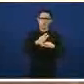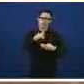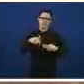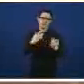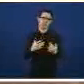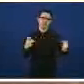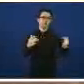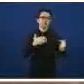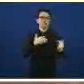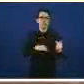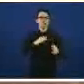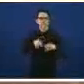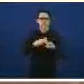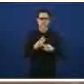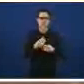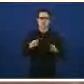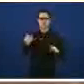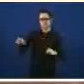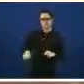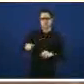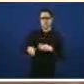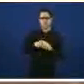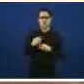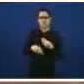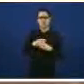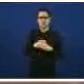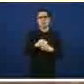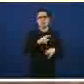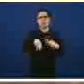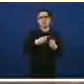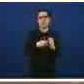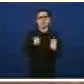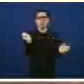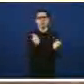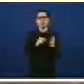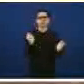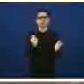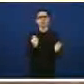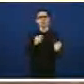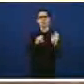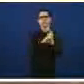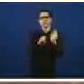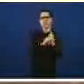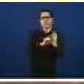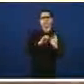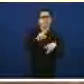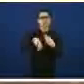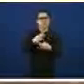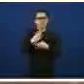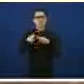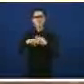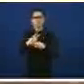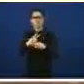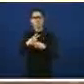vostedes Que nos últimos tempos Fixeron unha reforma Express da Constitución Que fixeron unha reforma De tal calibre Que le van feito reformas